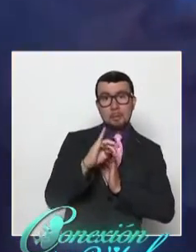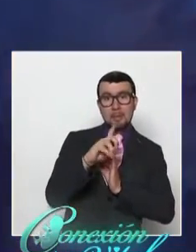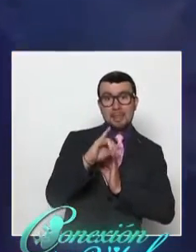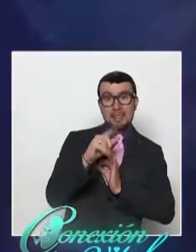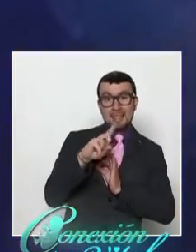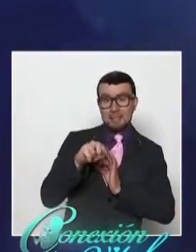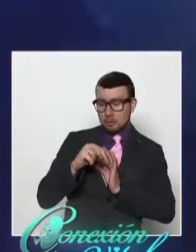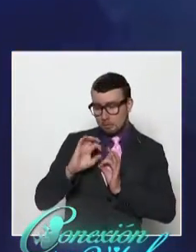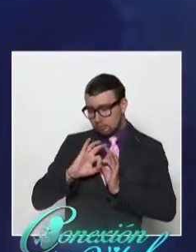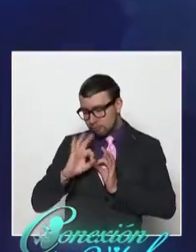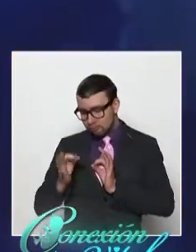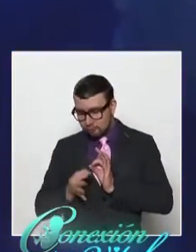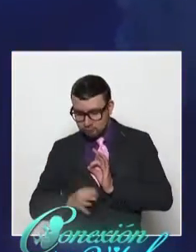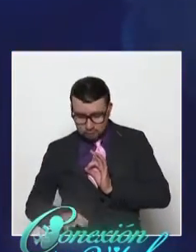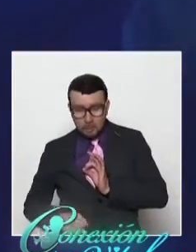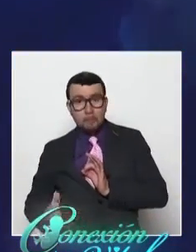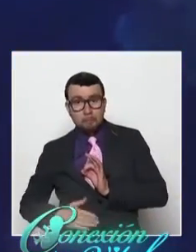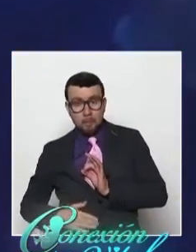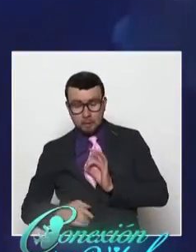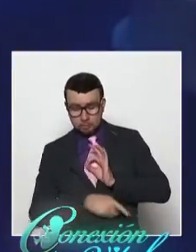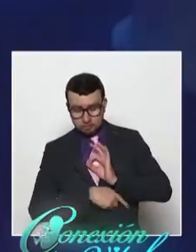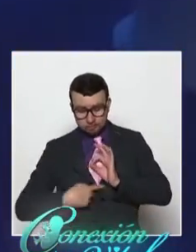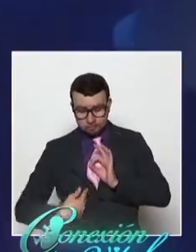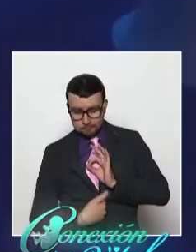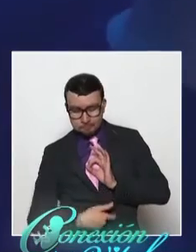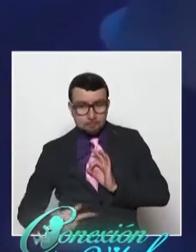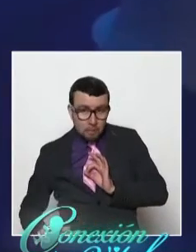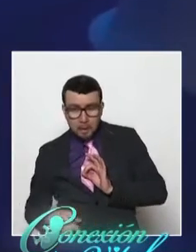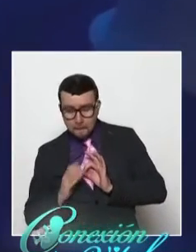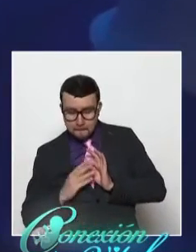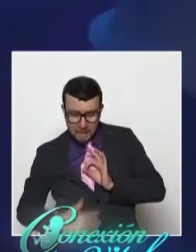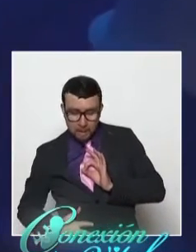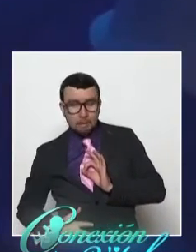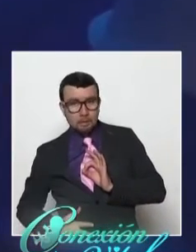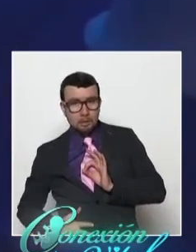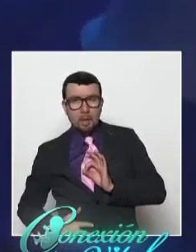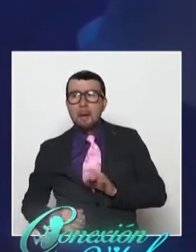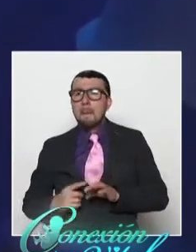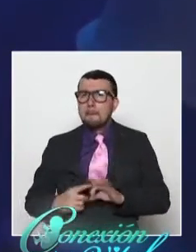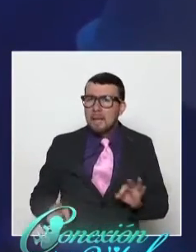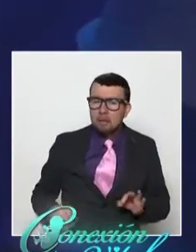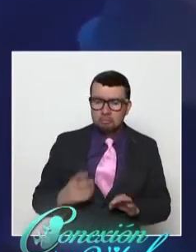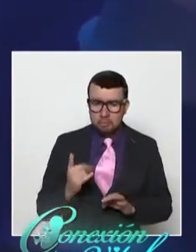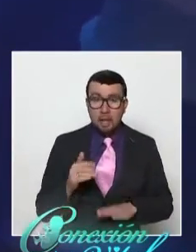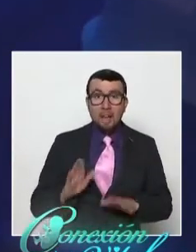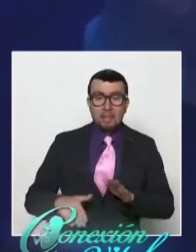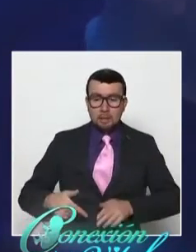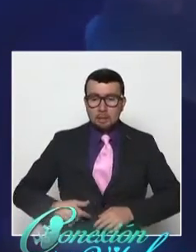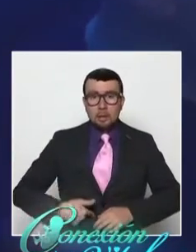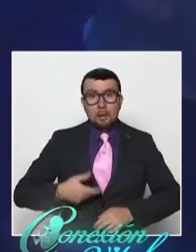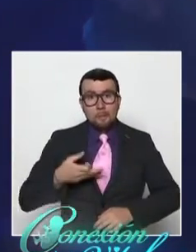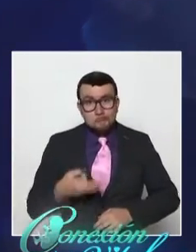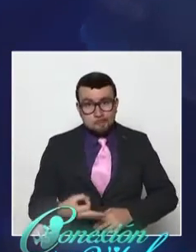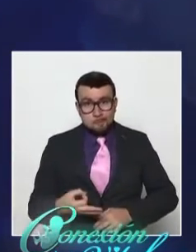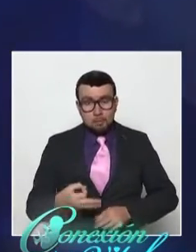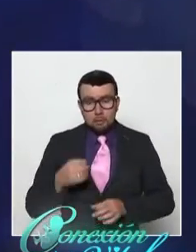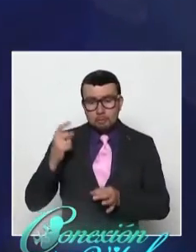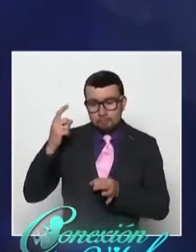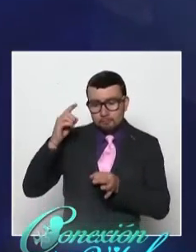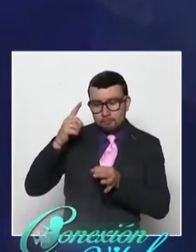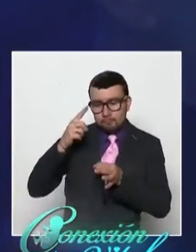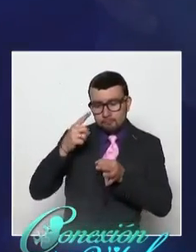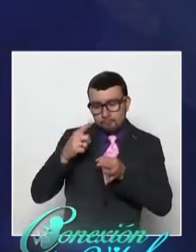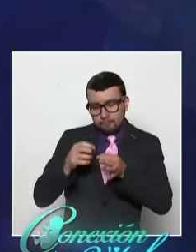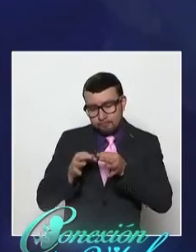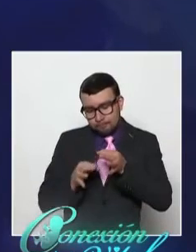vesícula hacia el intestino delgado. Entonces muchas veces cuando hay cálculos en la vesícula, estos cálculos ante